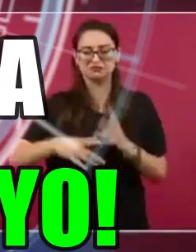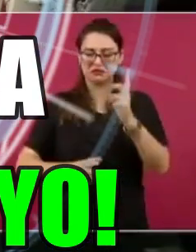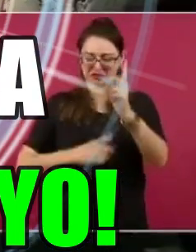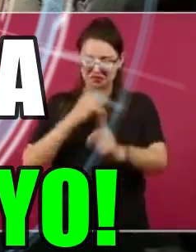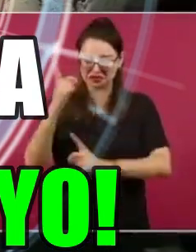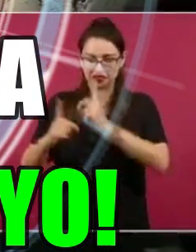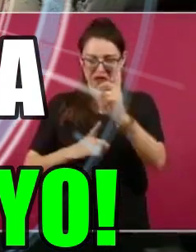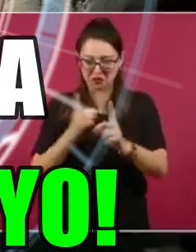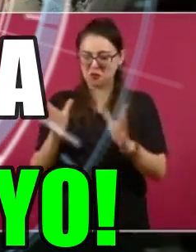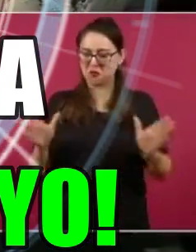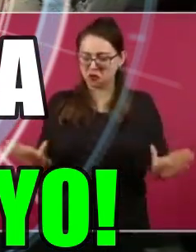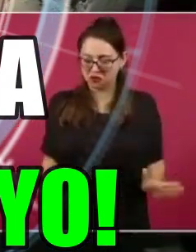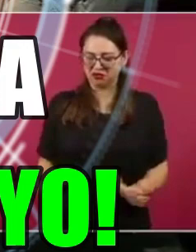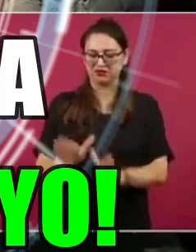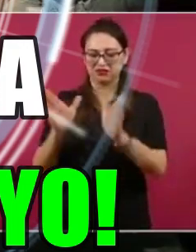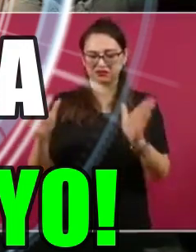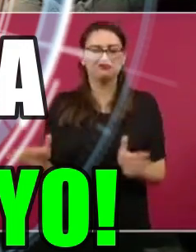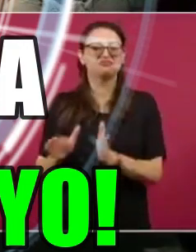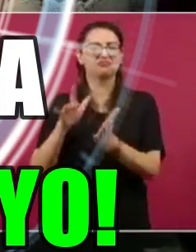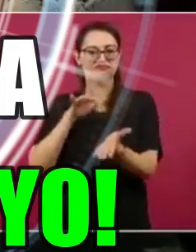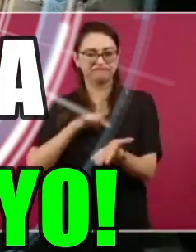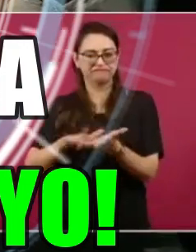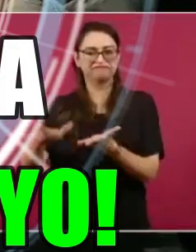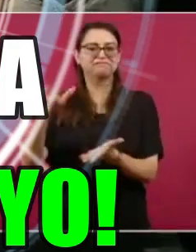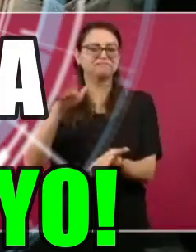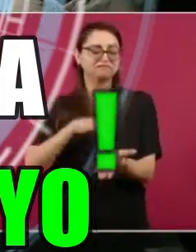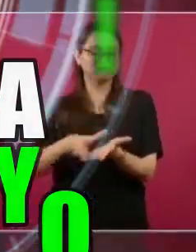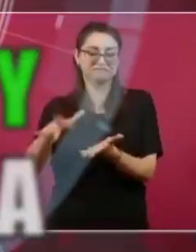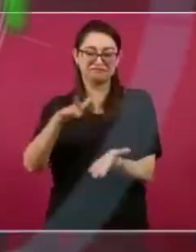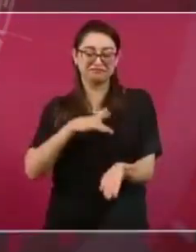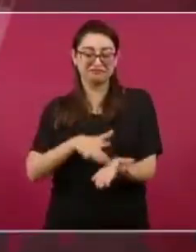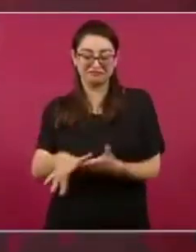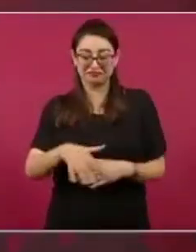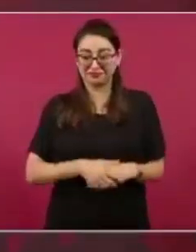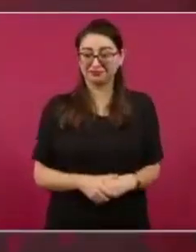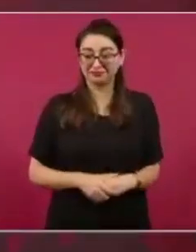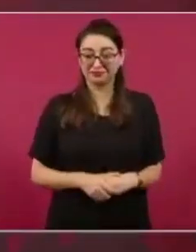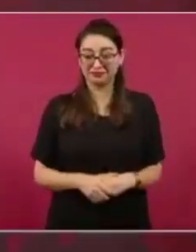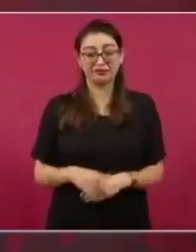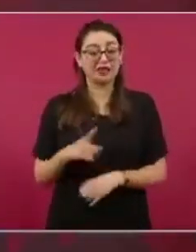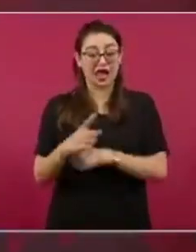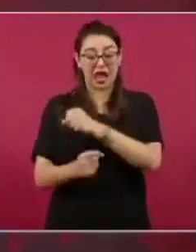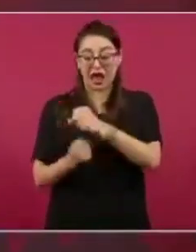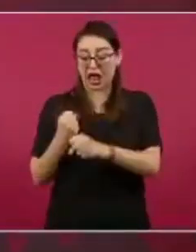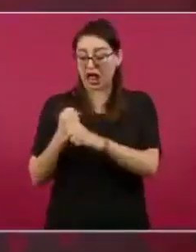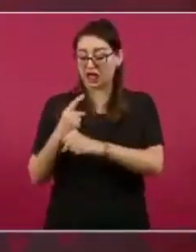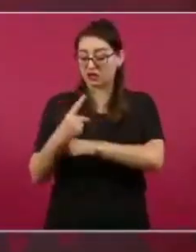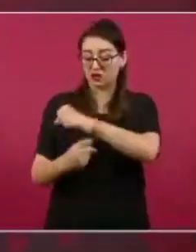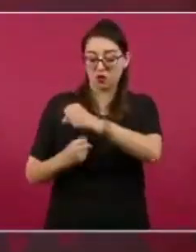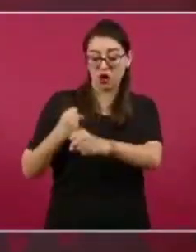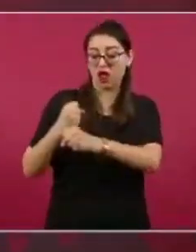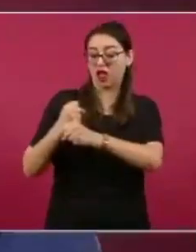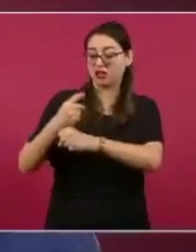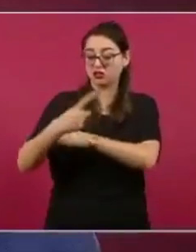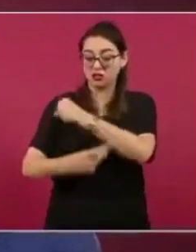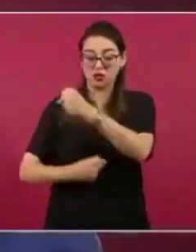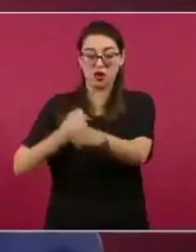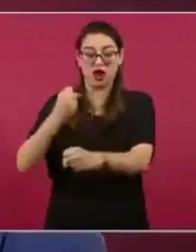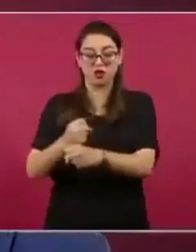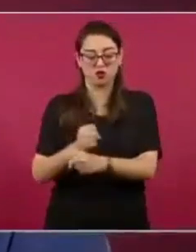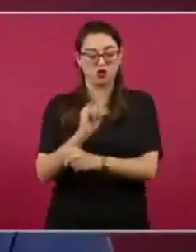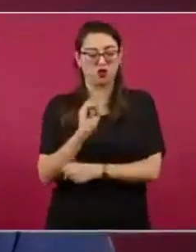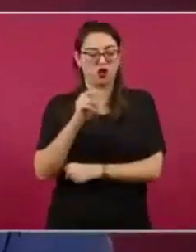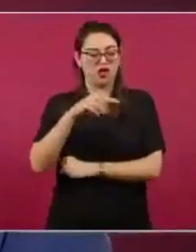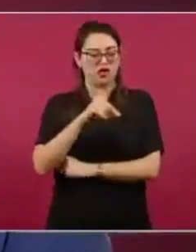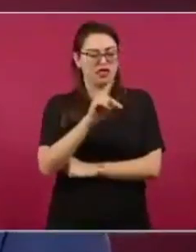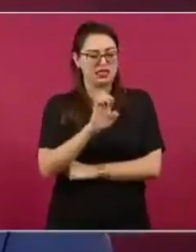El Instituto para devolverle al pueblo lo robado cada año entrega un